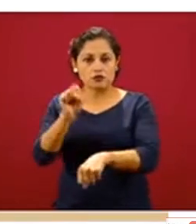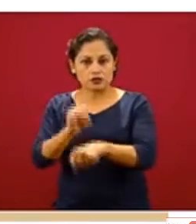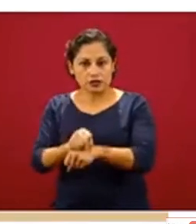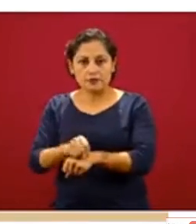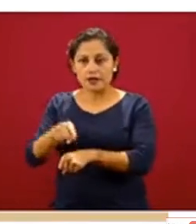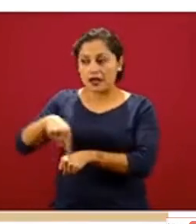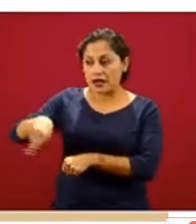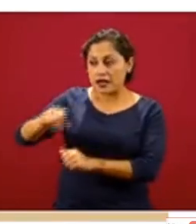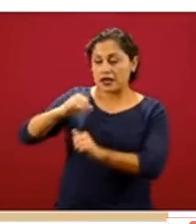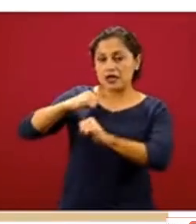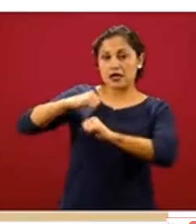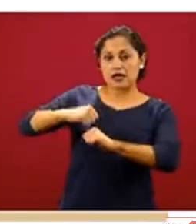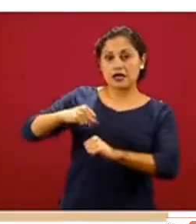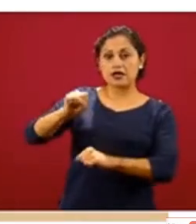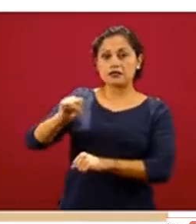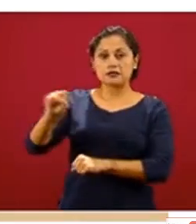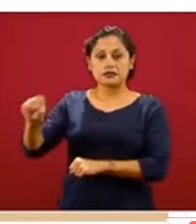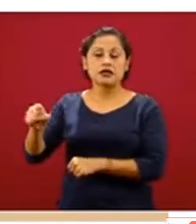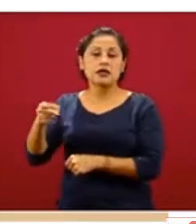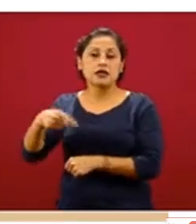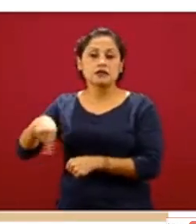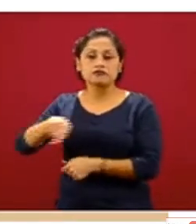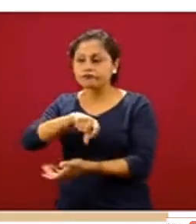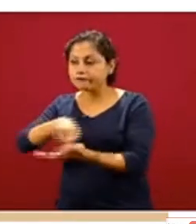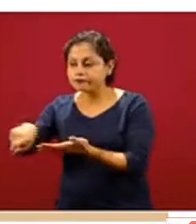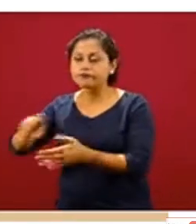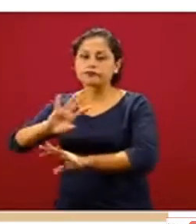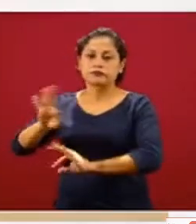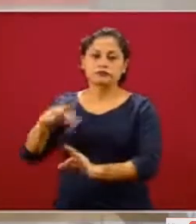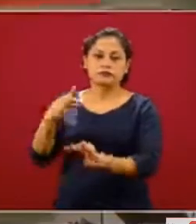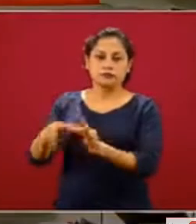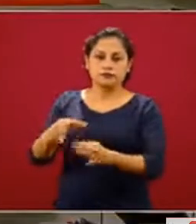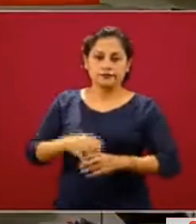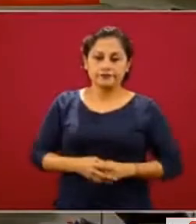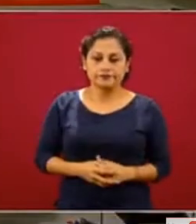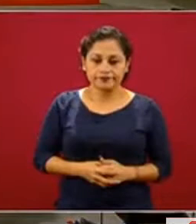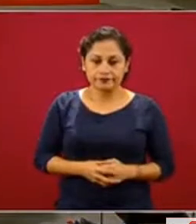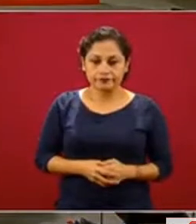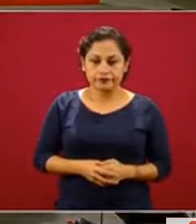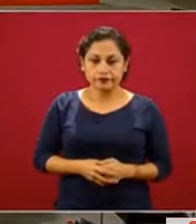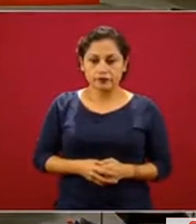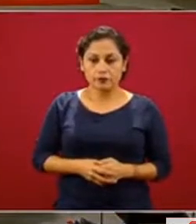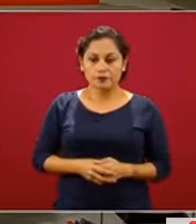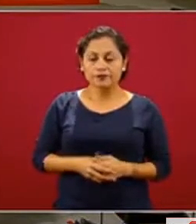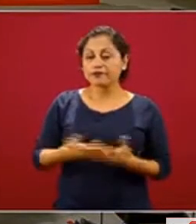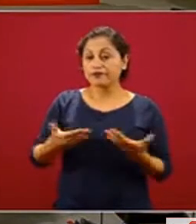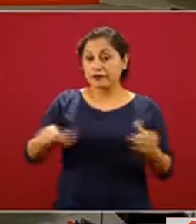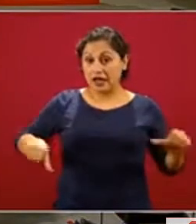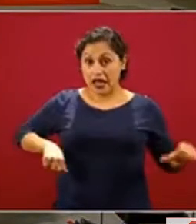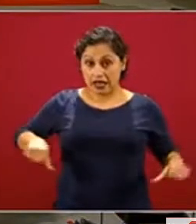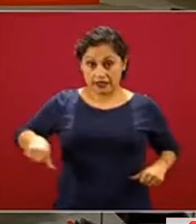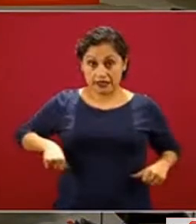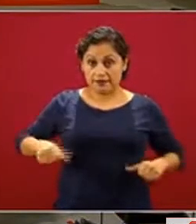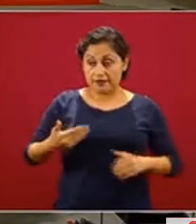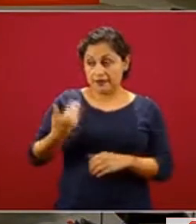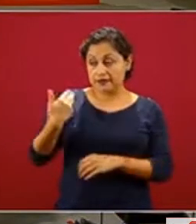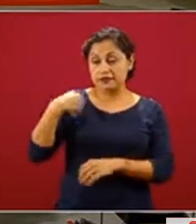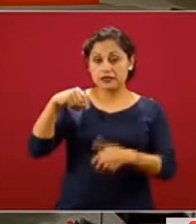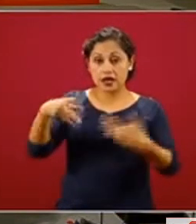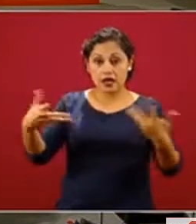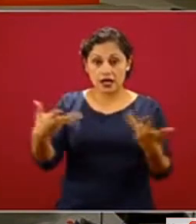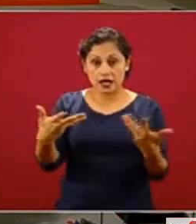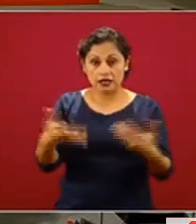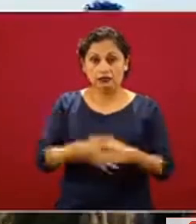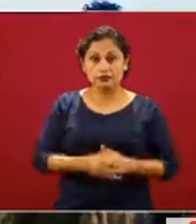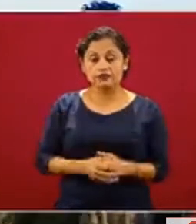Adquisiciones de la Secretaría de Salud para lograr esta compra. La siguiente. Y de las últimas acciones que se han realizado,